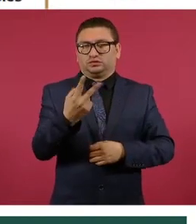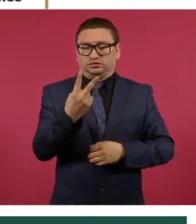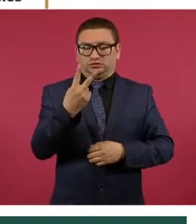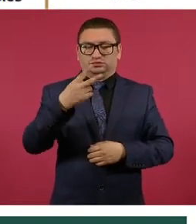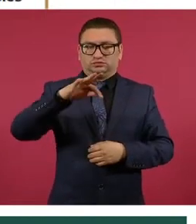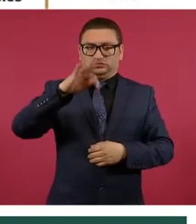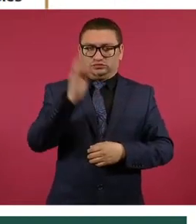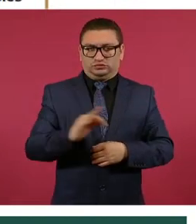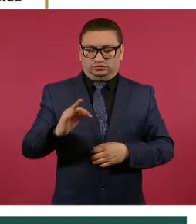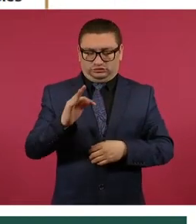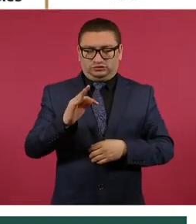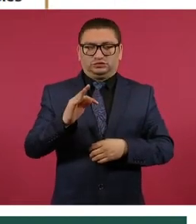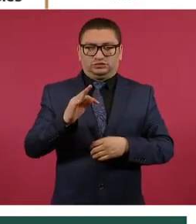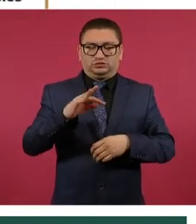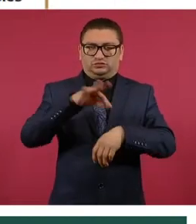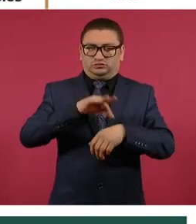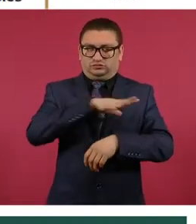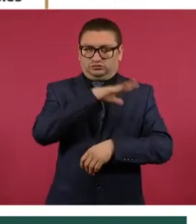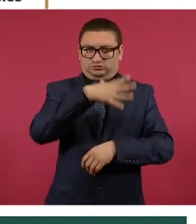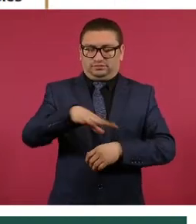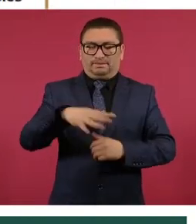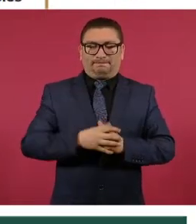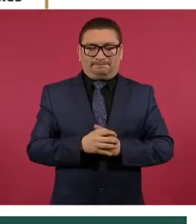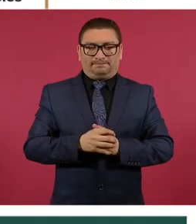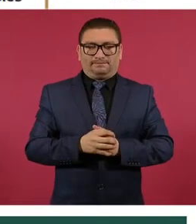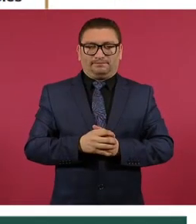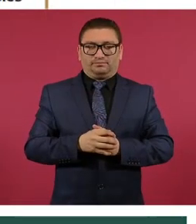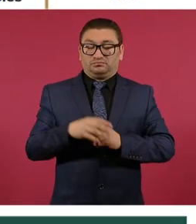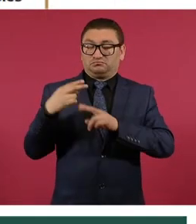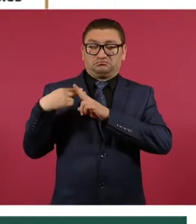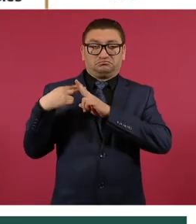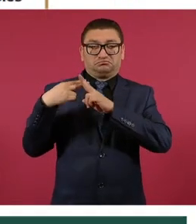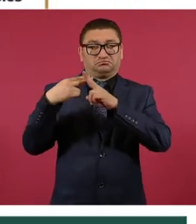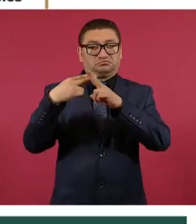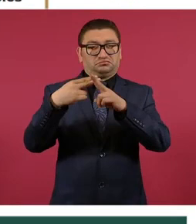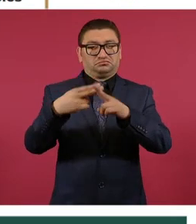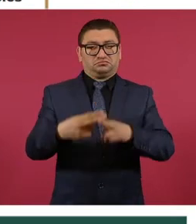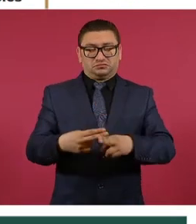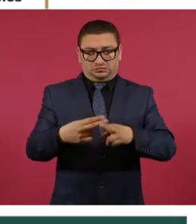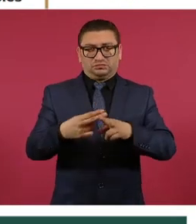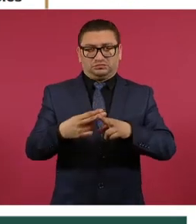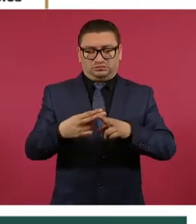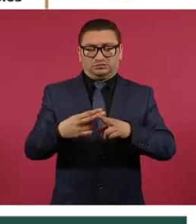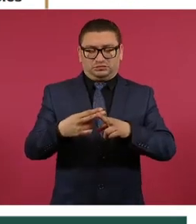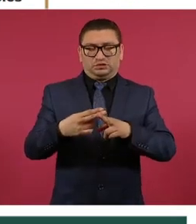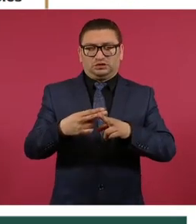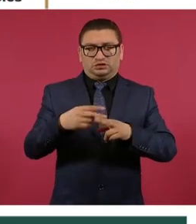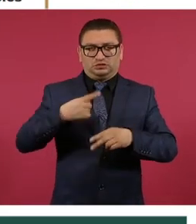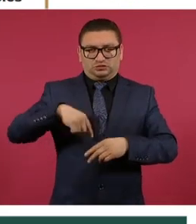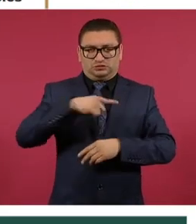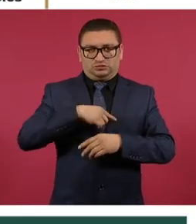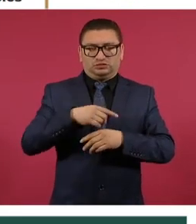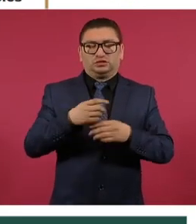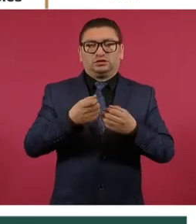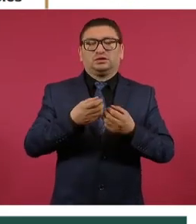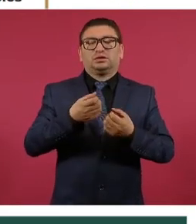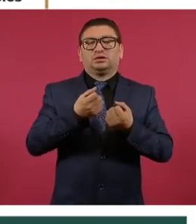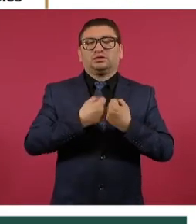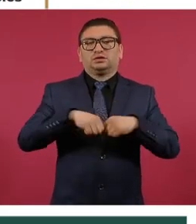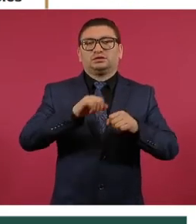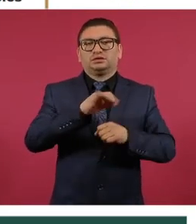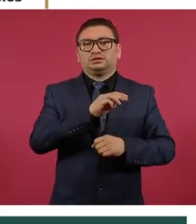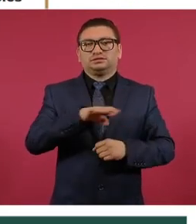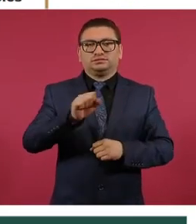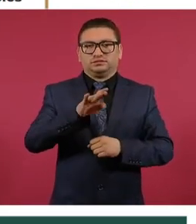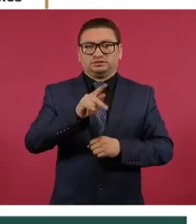por en médicos generales en lo que llevamos de la implementación de INS bienestar en Guerrero ha